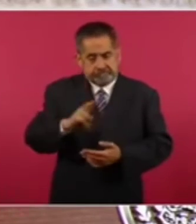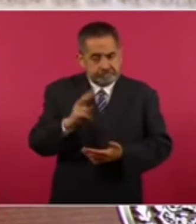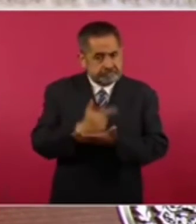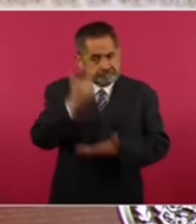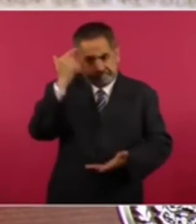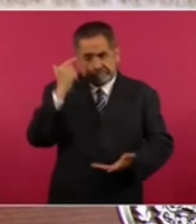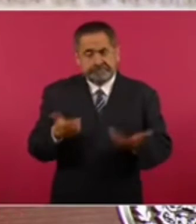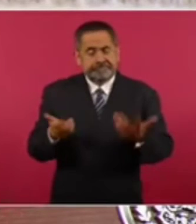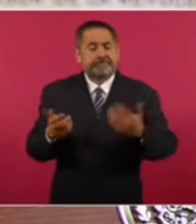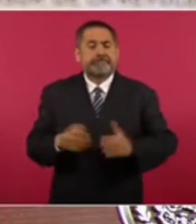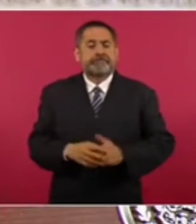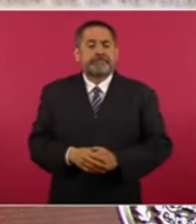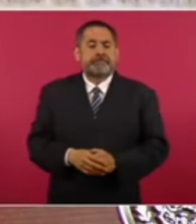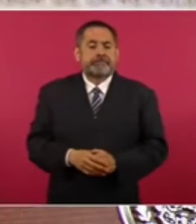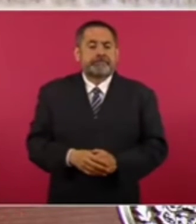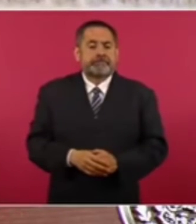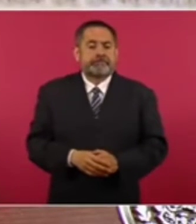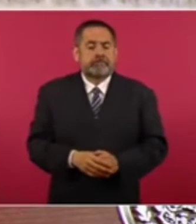muy serio.